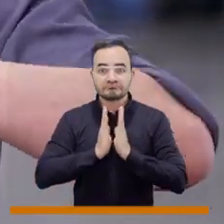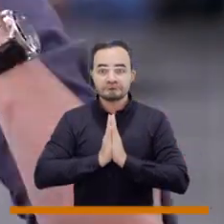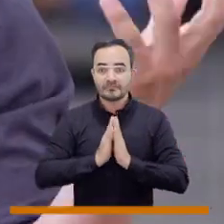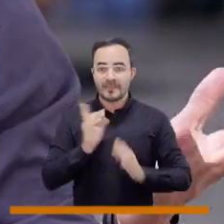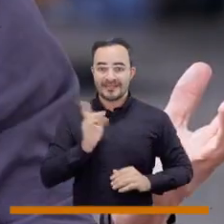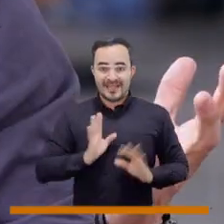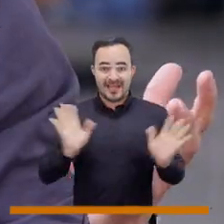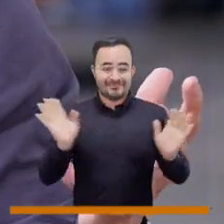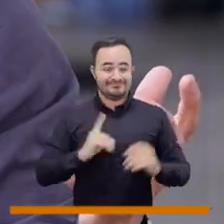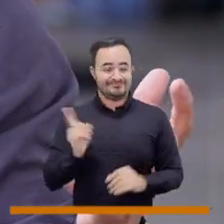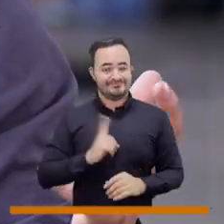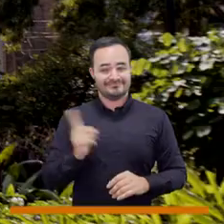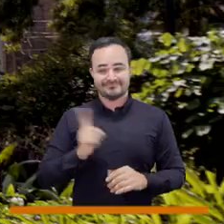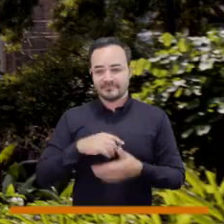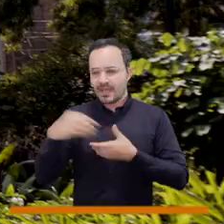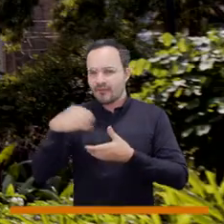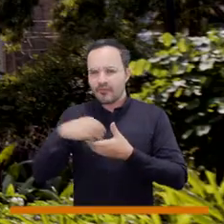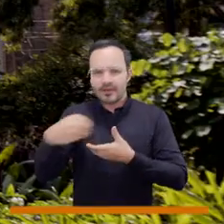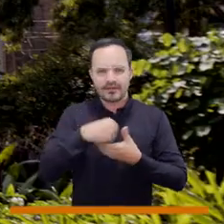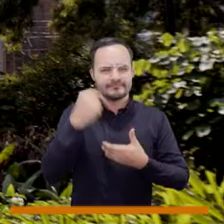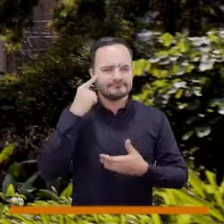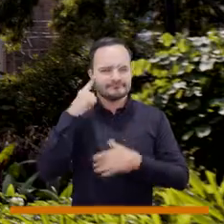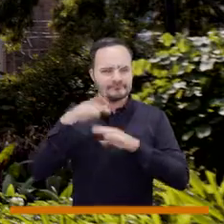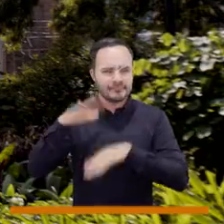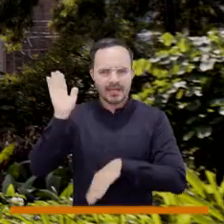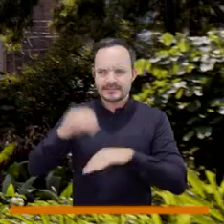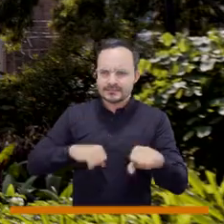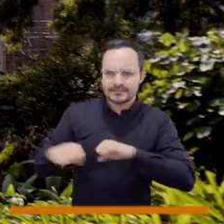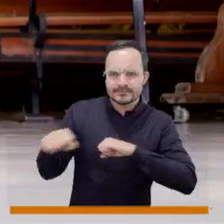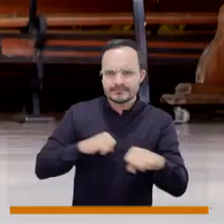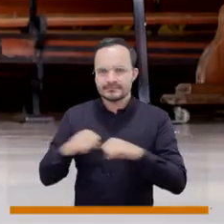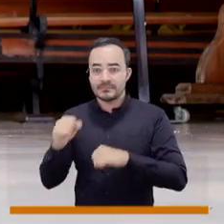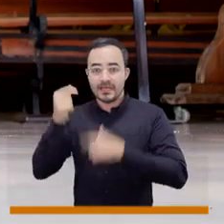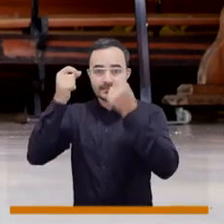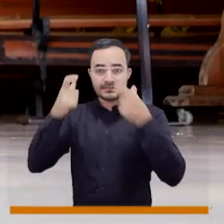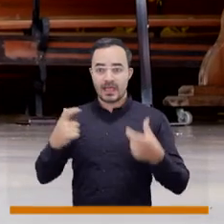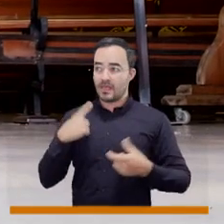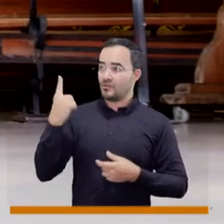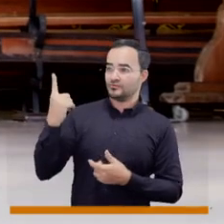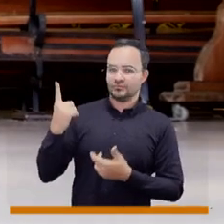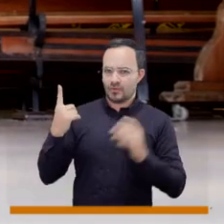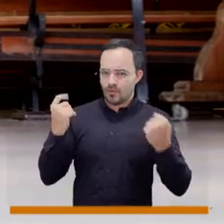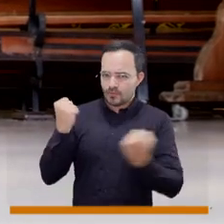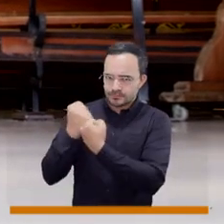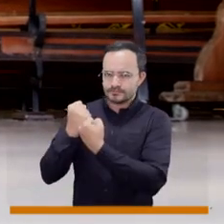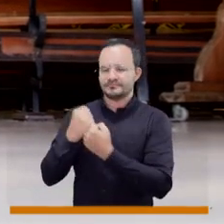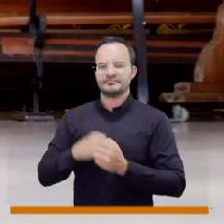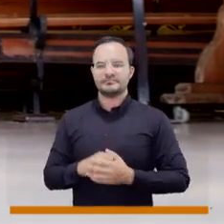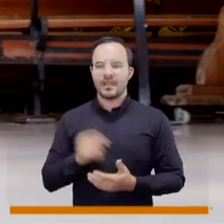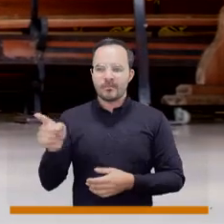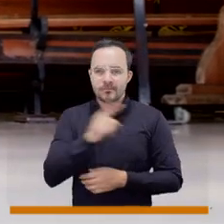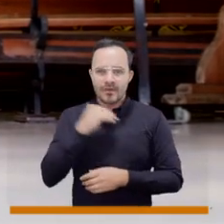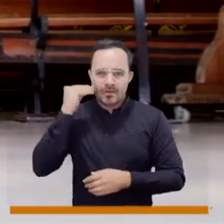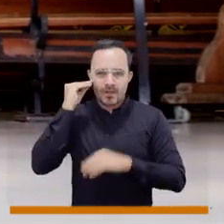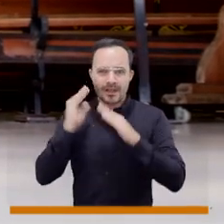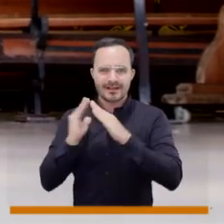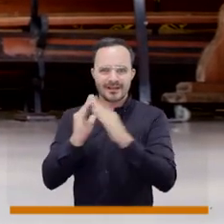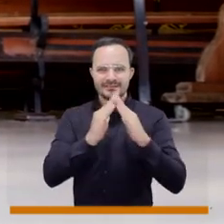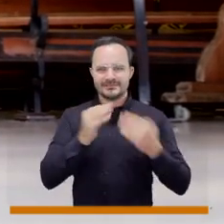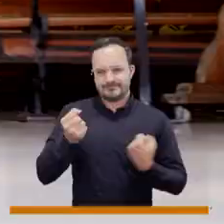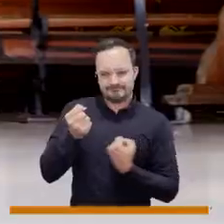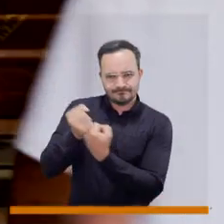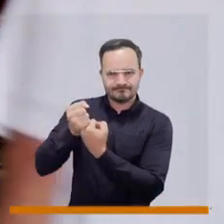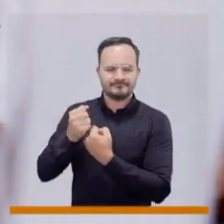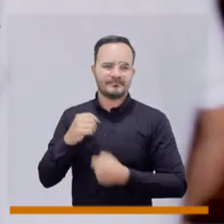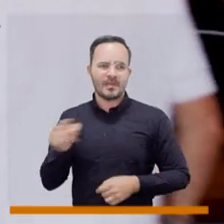que han salido de las cuatro paredes para ayudarle al Estado también, para ayudarle a las familias, para ayudarle